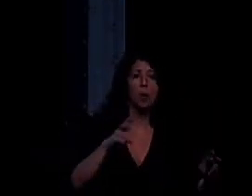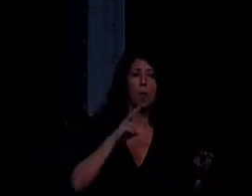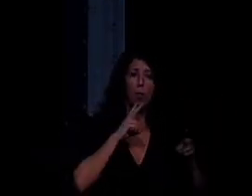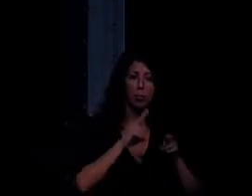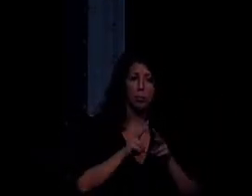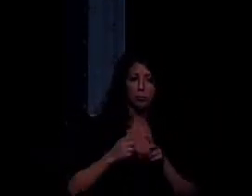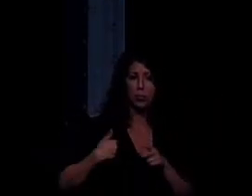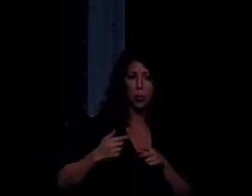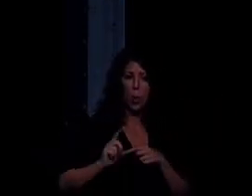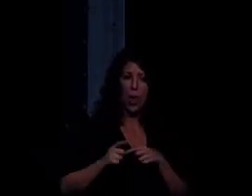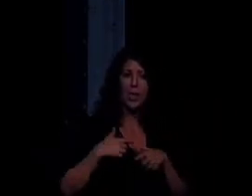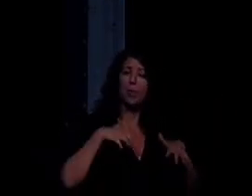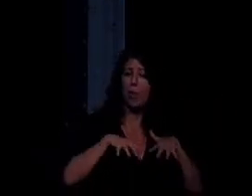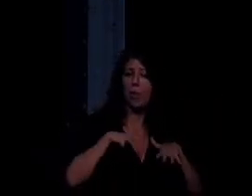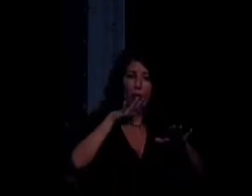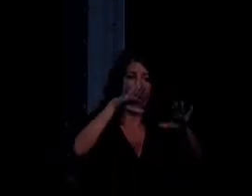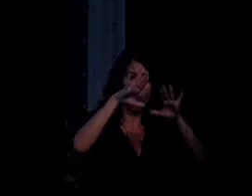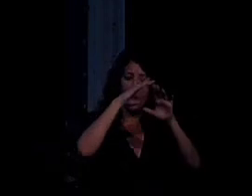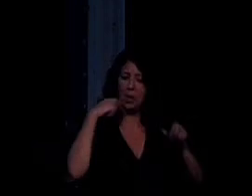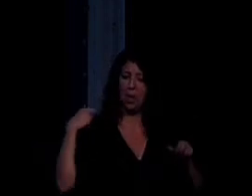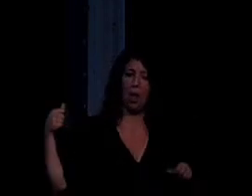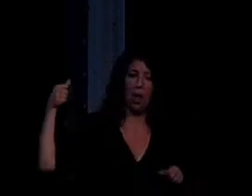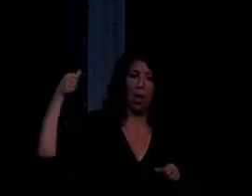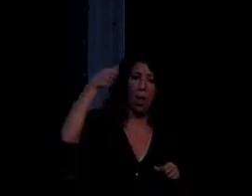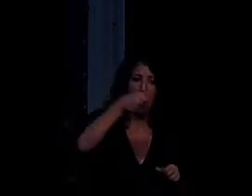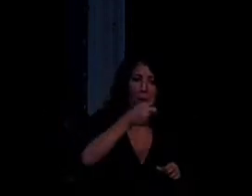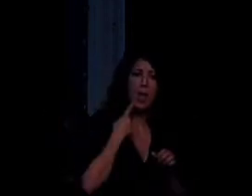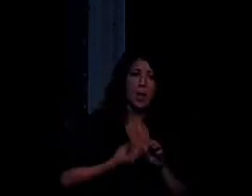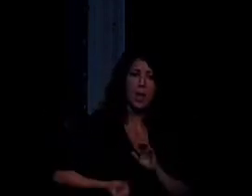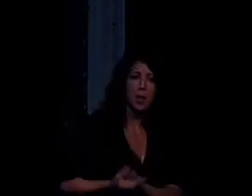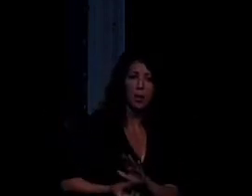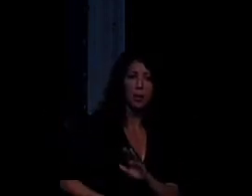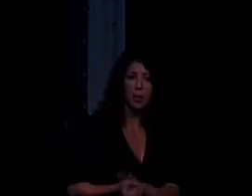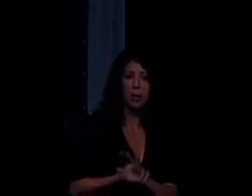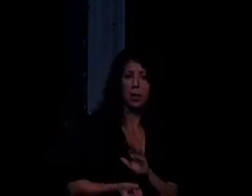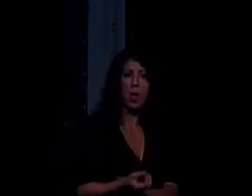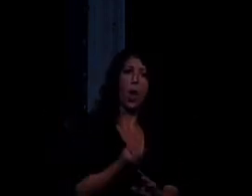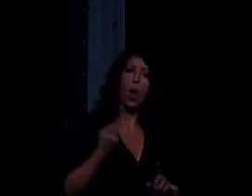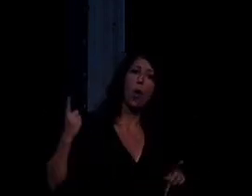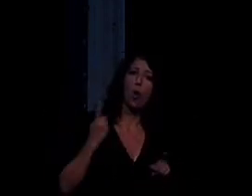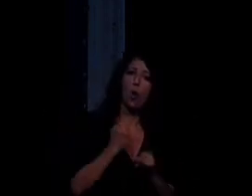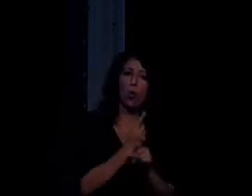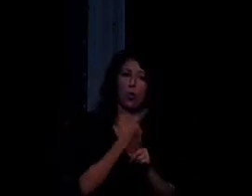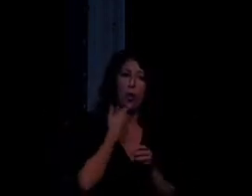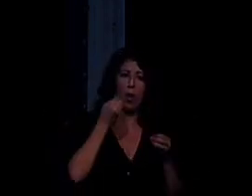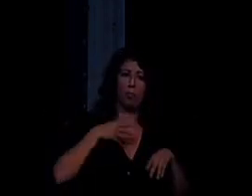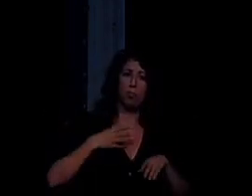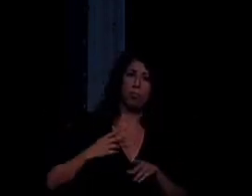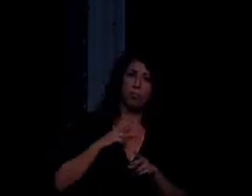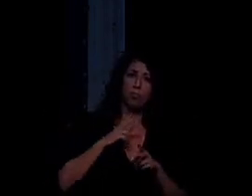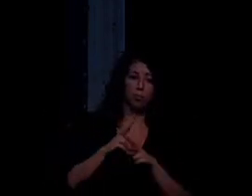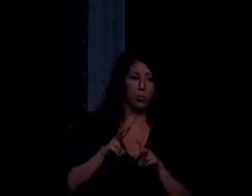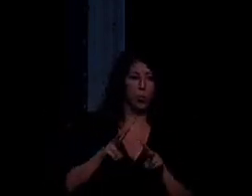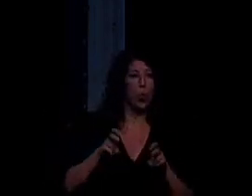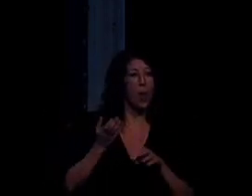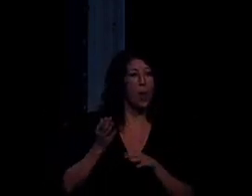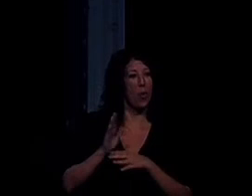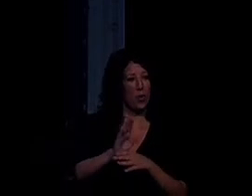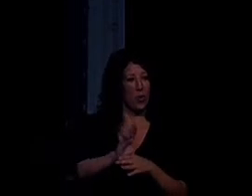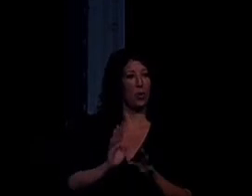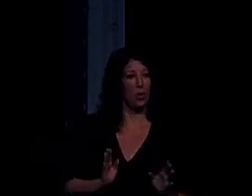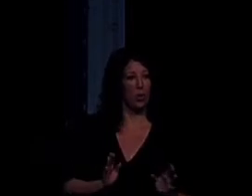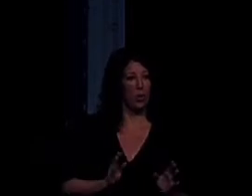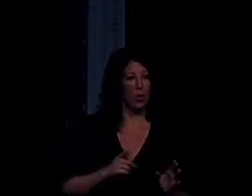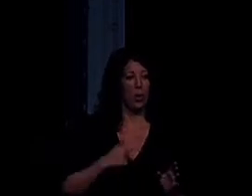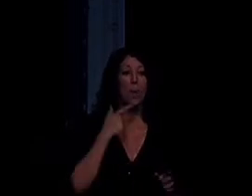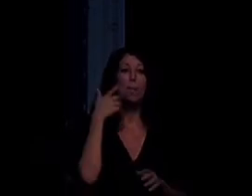hecho históricamente el movimiento feminista en su trabajo de generar y crear contrarrepresentaciones al peligro sexual, ¿no? La manera